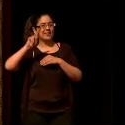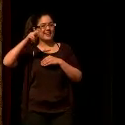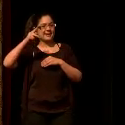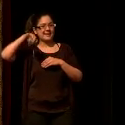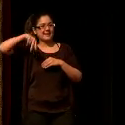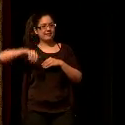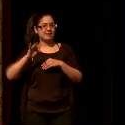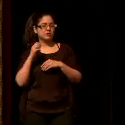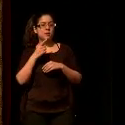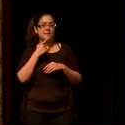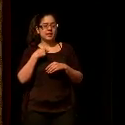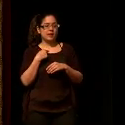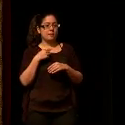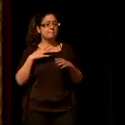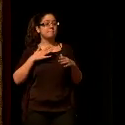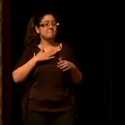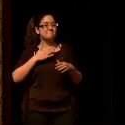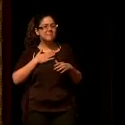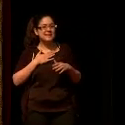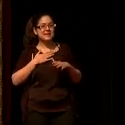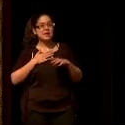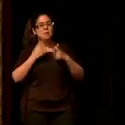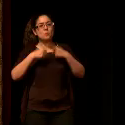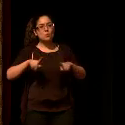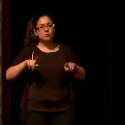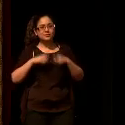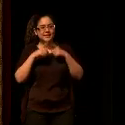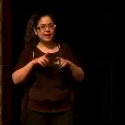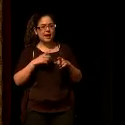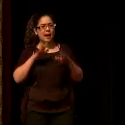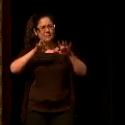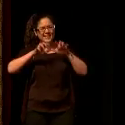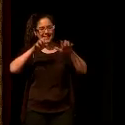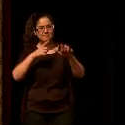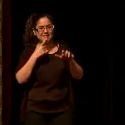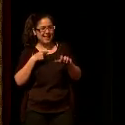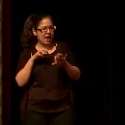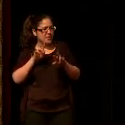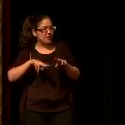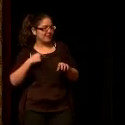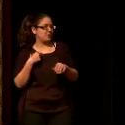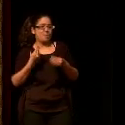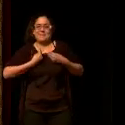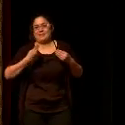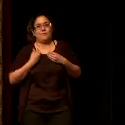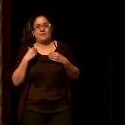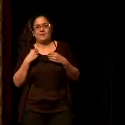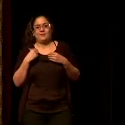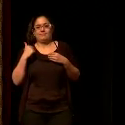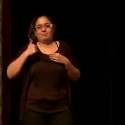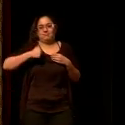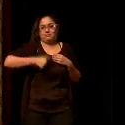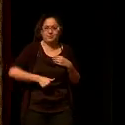me habían dicho que la música se aprendía yo la música la tengo en casa y ahí fue como ostras que estamos haciendo